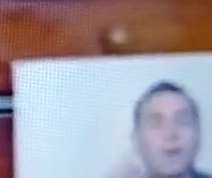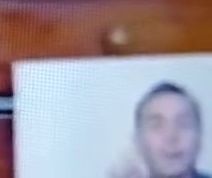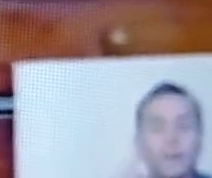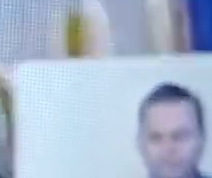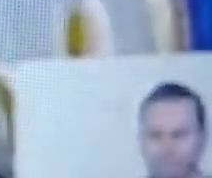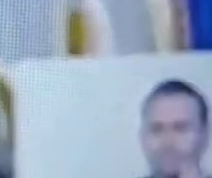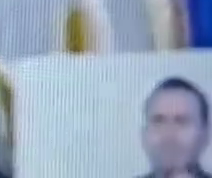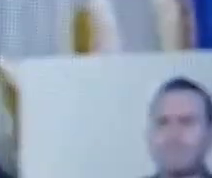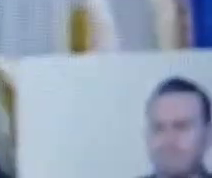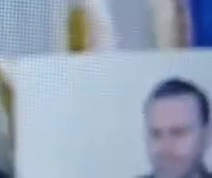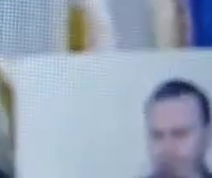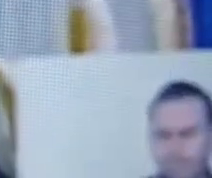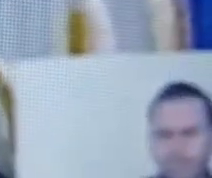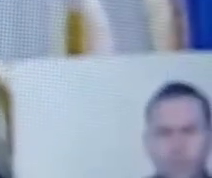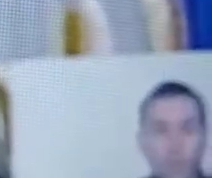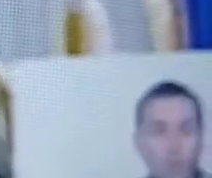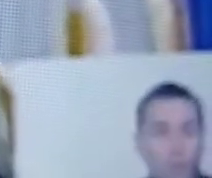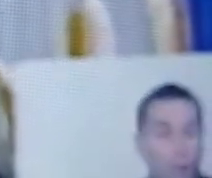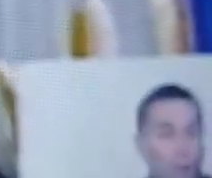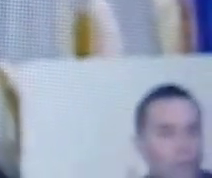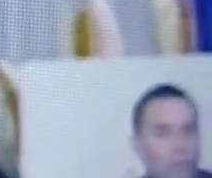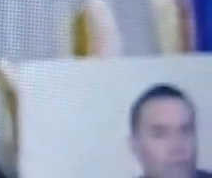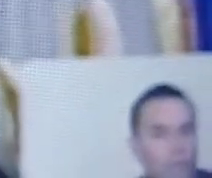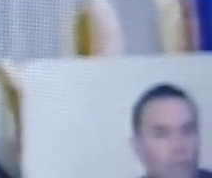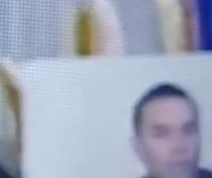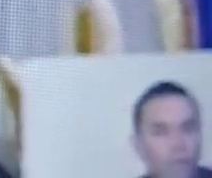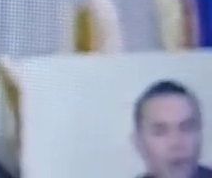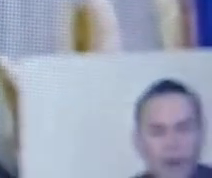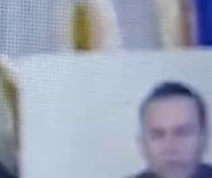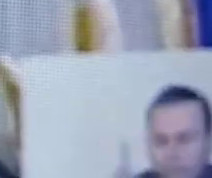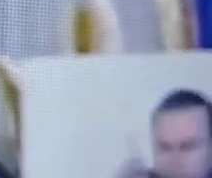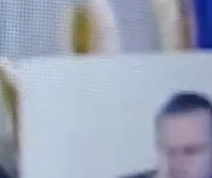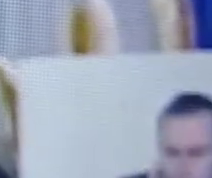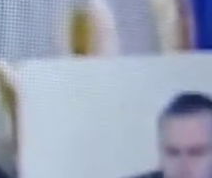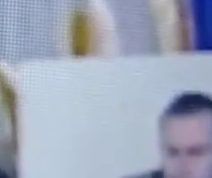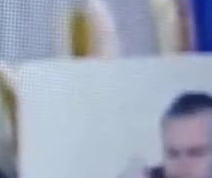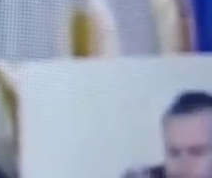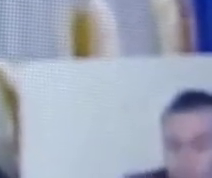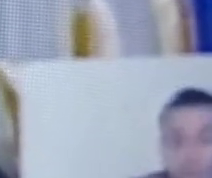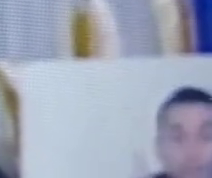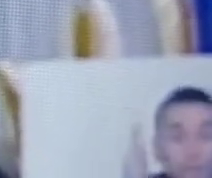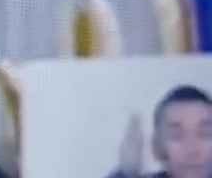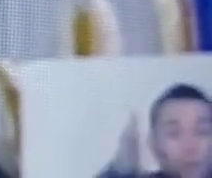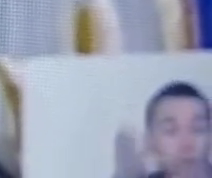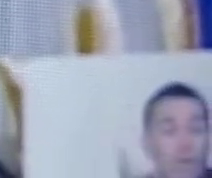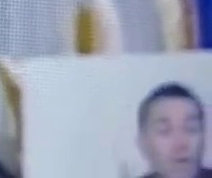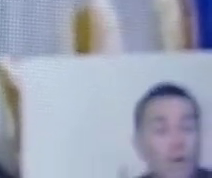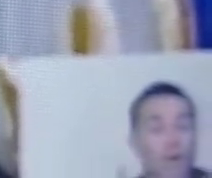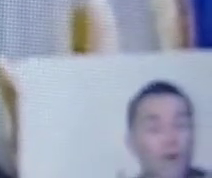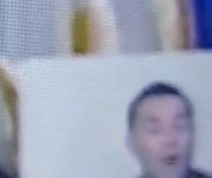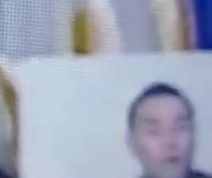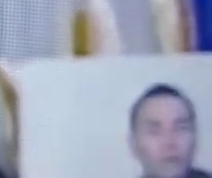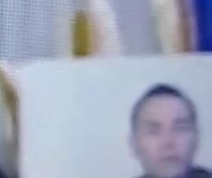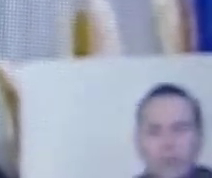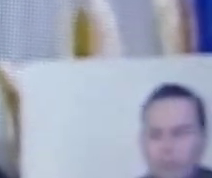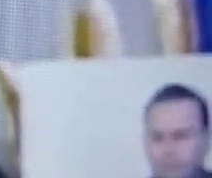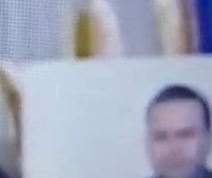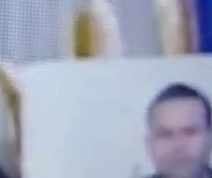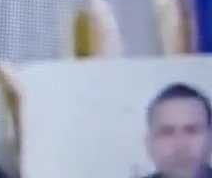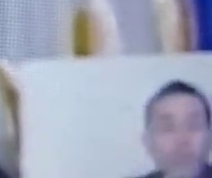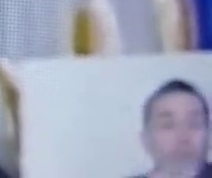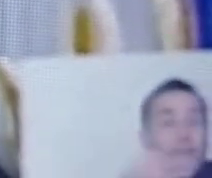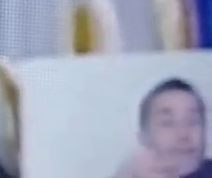mundo. Diseñando el futuro que quisiéramos vivir. Un futuro en donde las personas tengan el criterio y la oportunidad para hacer lo que en